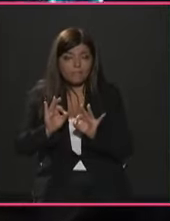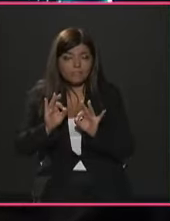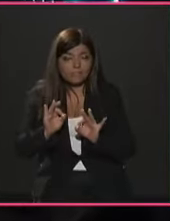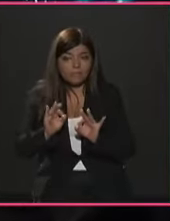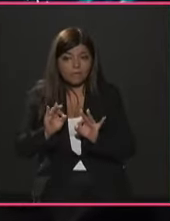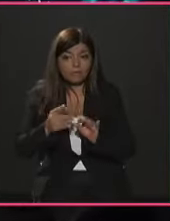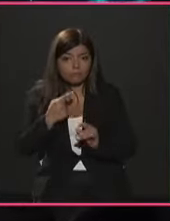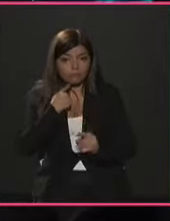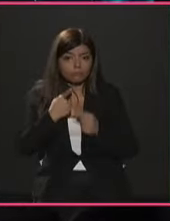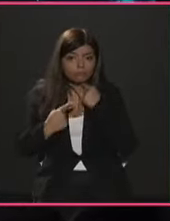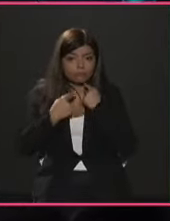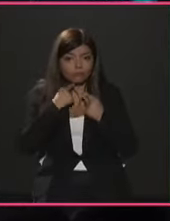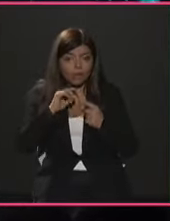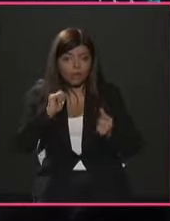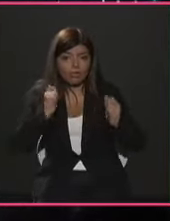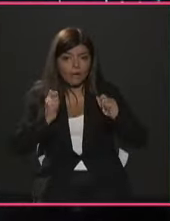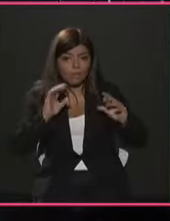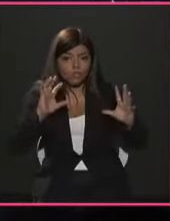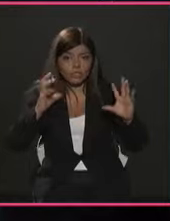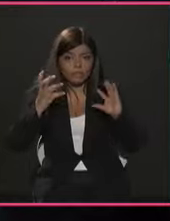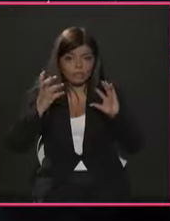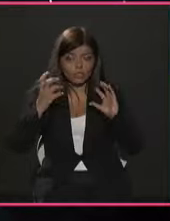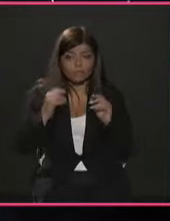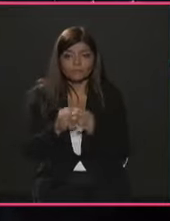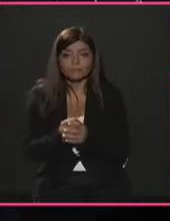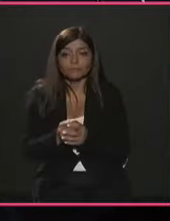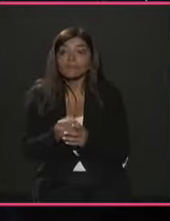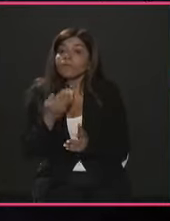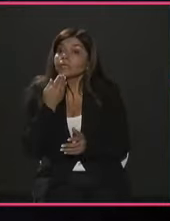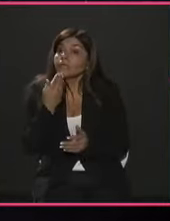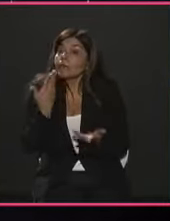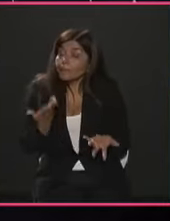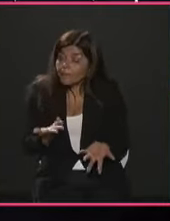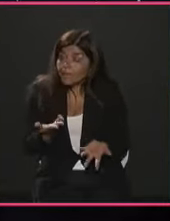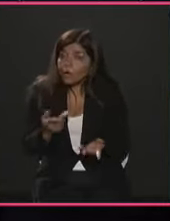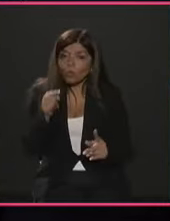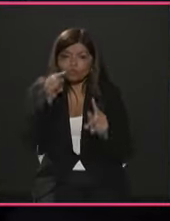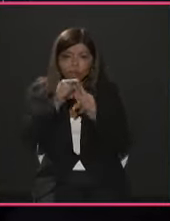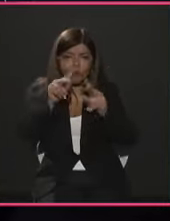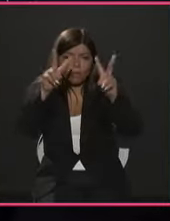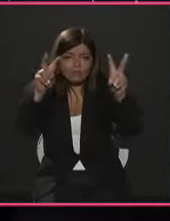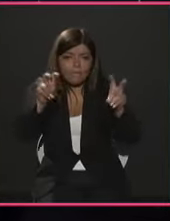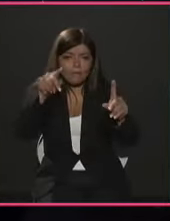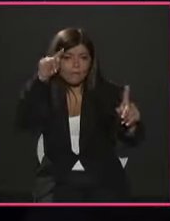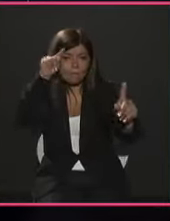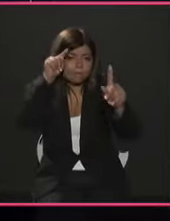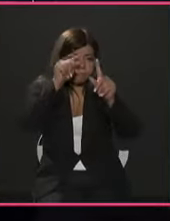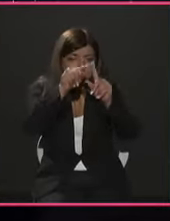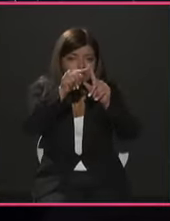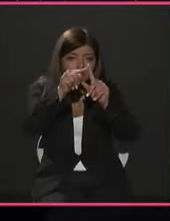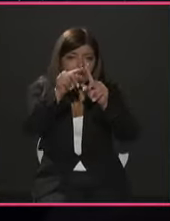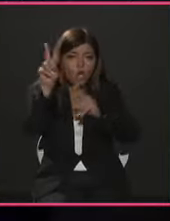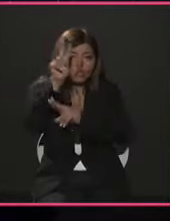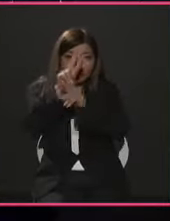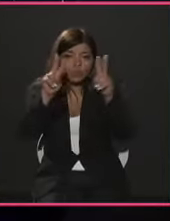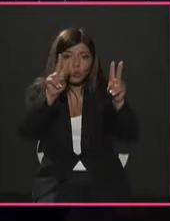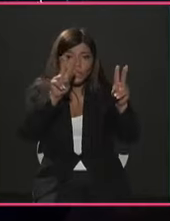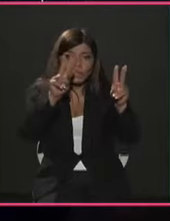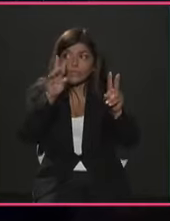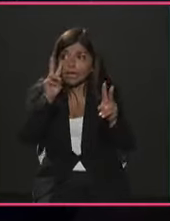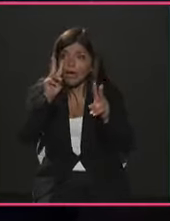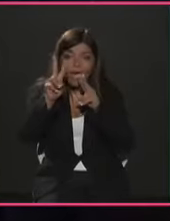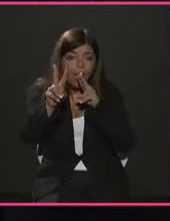ha visto afectado por el cambio climático también como un tema de destino para turistas del primer